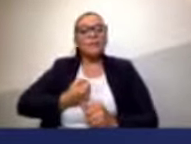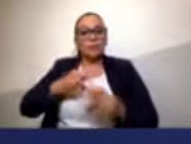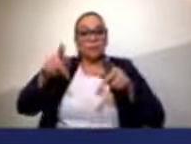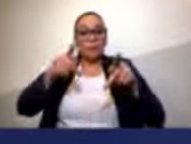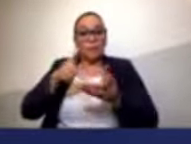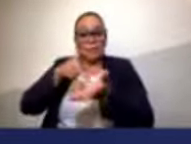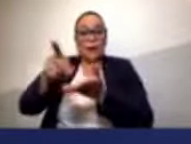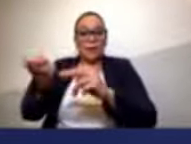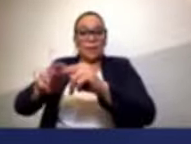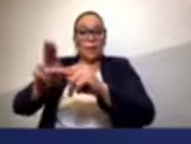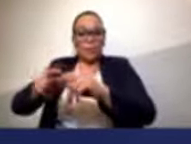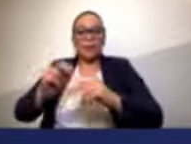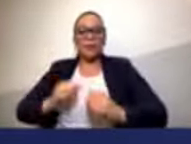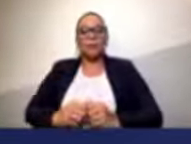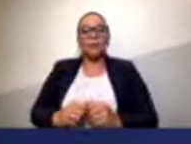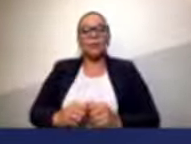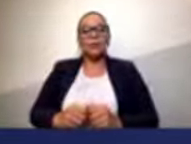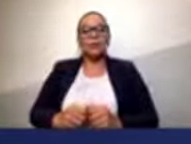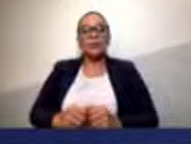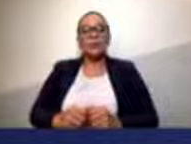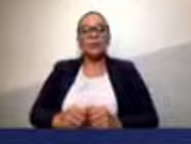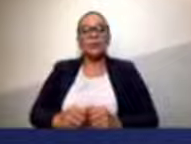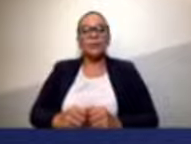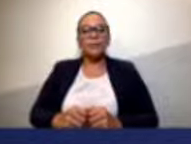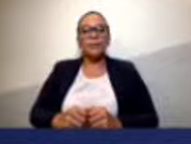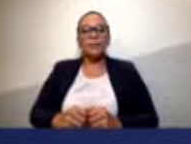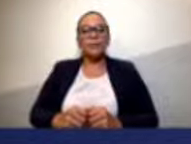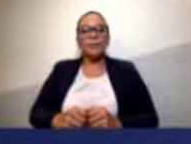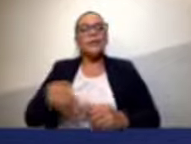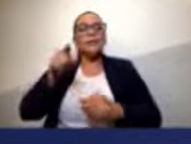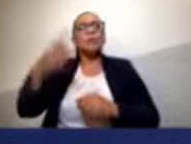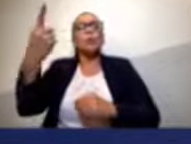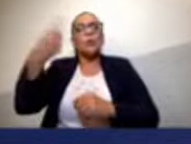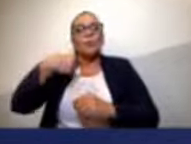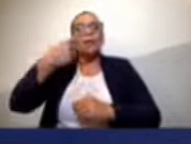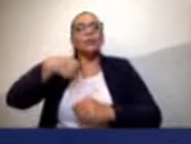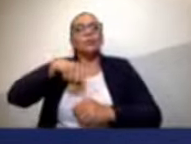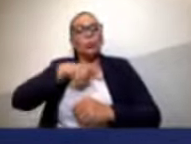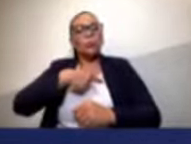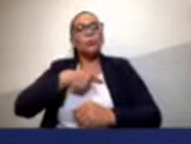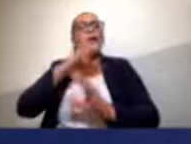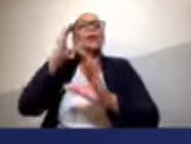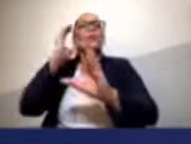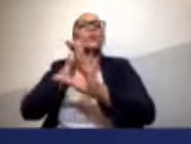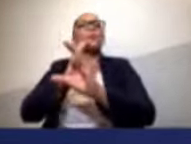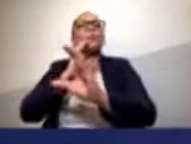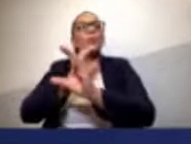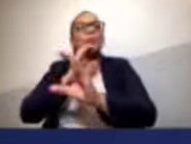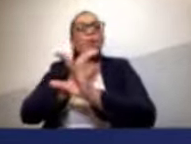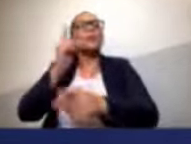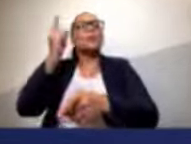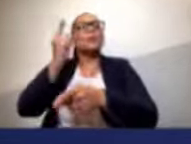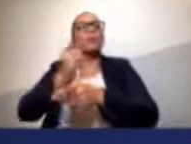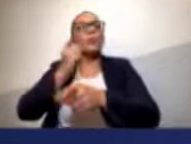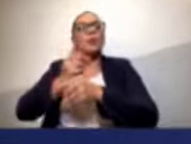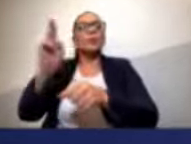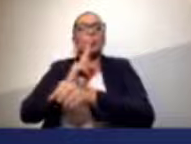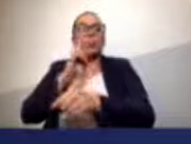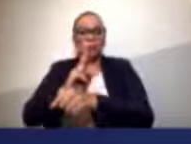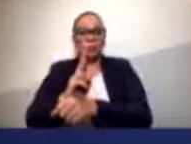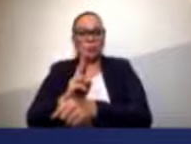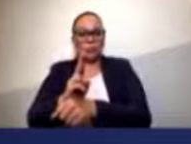gente al pagar impuestos nos obliga a velar por el correcto